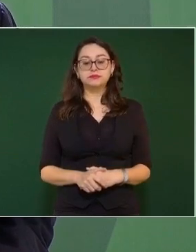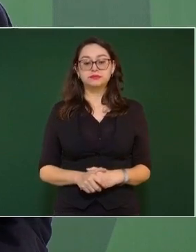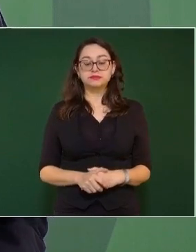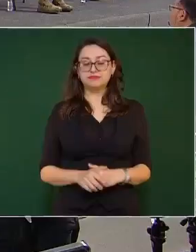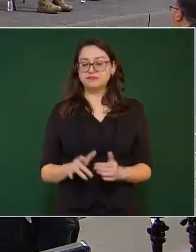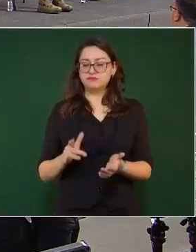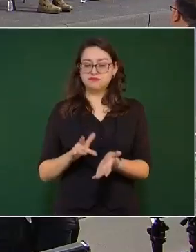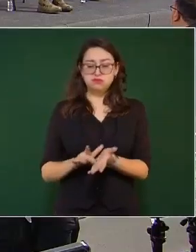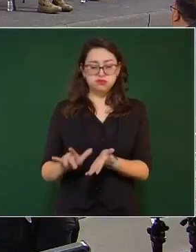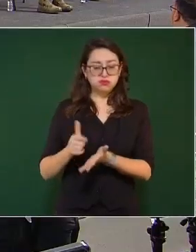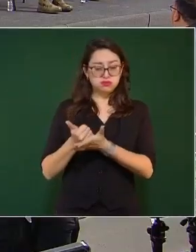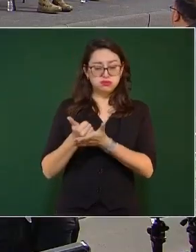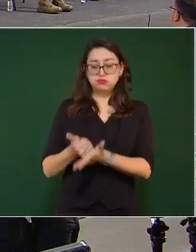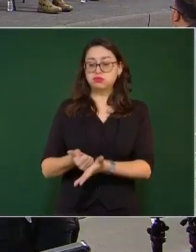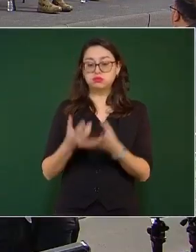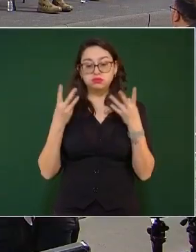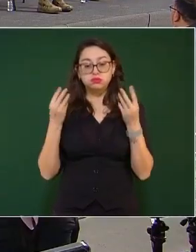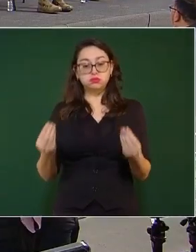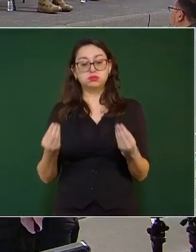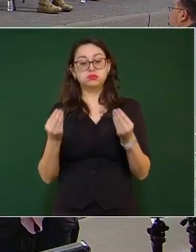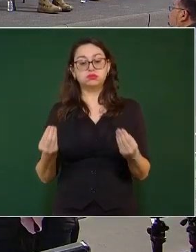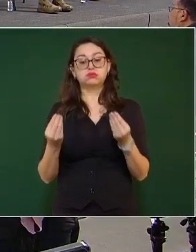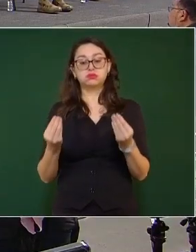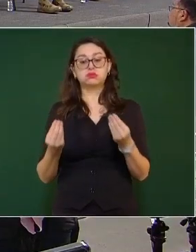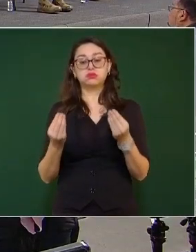Nos han ayudado muchísimo.